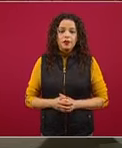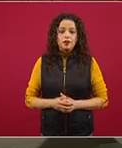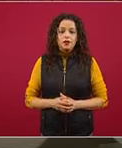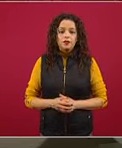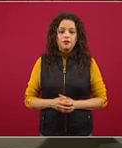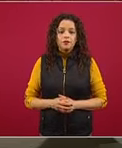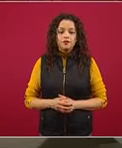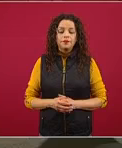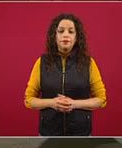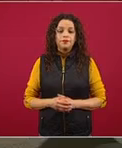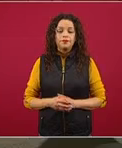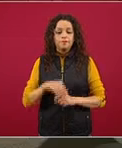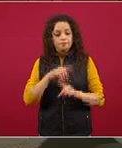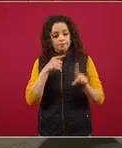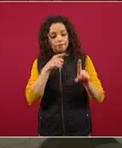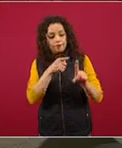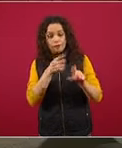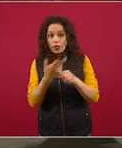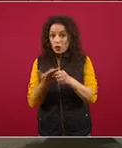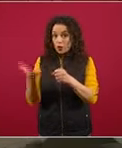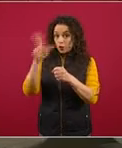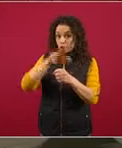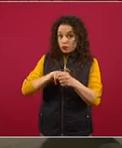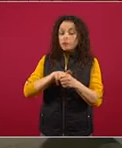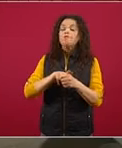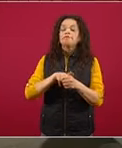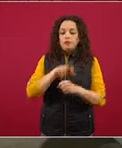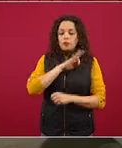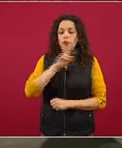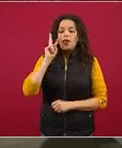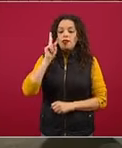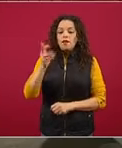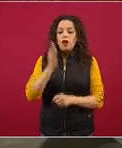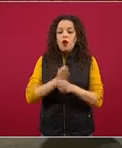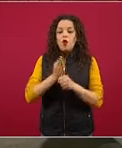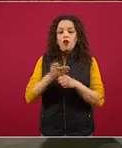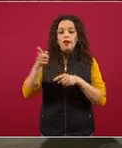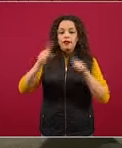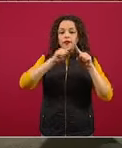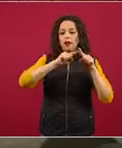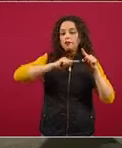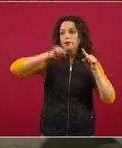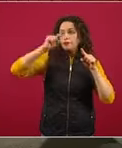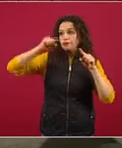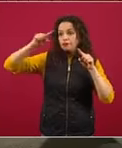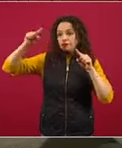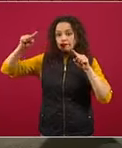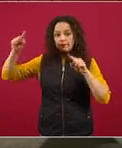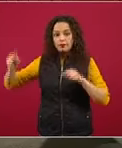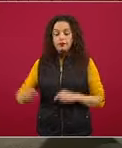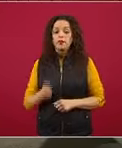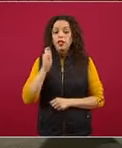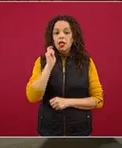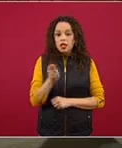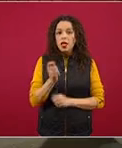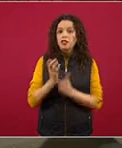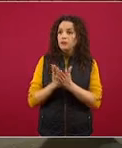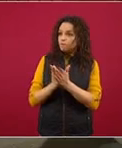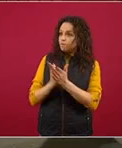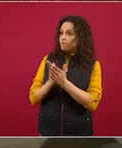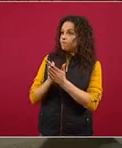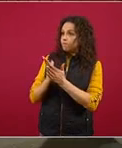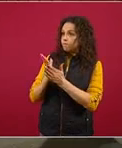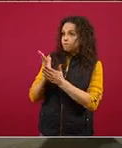Sobre la hospitalización, tenemos esta curva que ya, aunque la velocidad de crecimiento no había